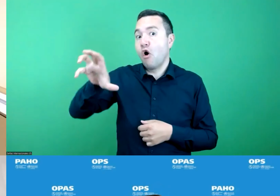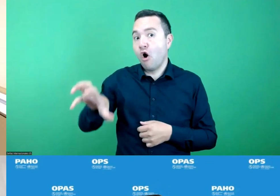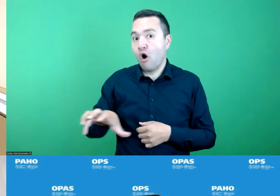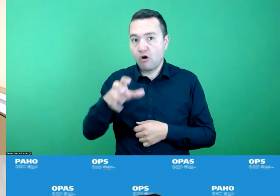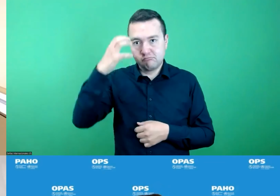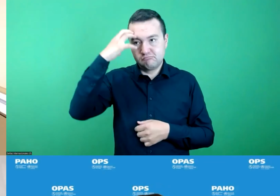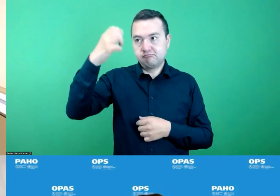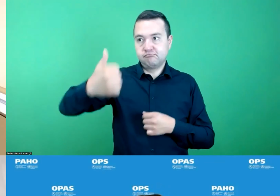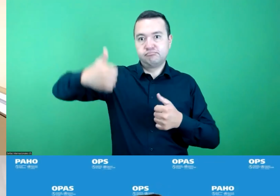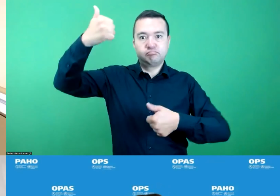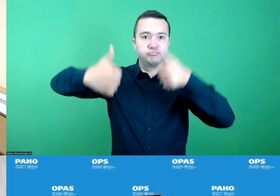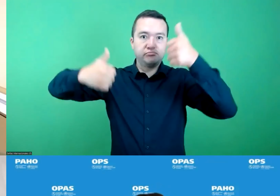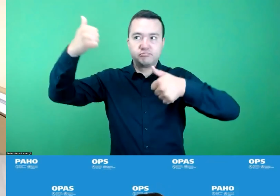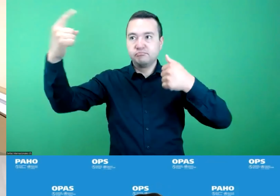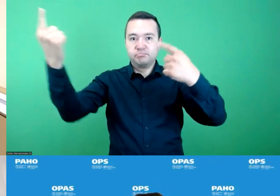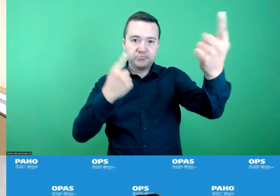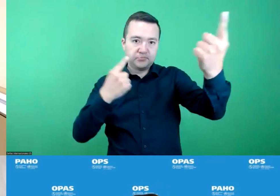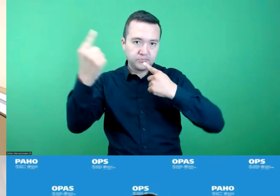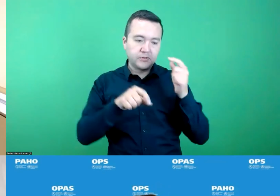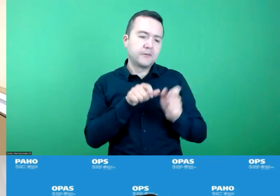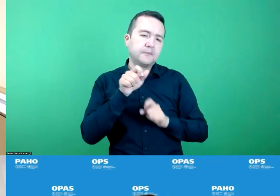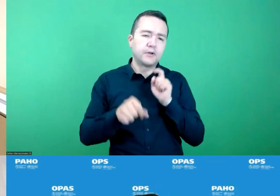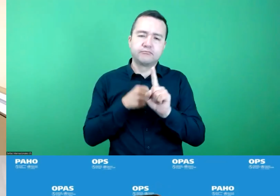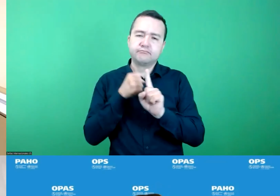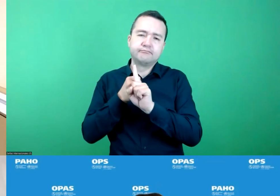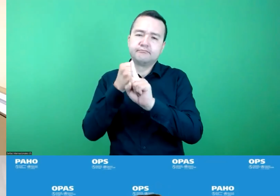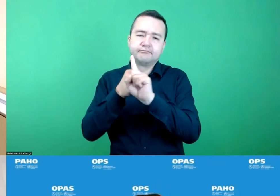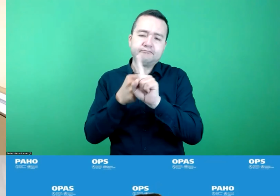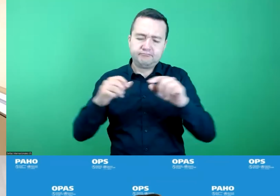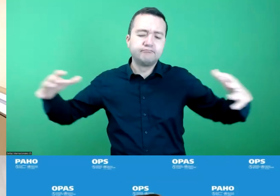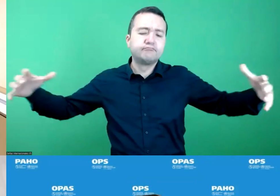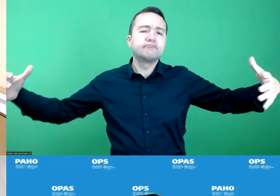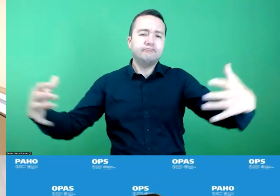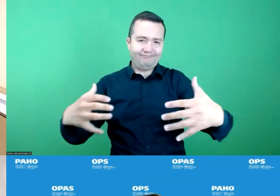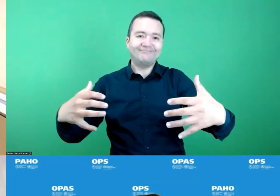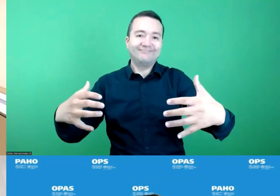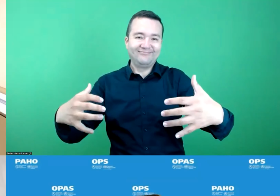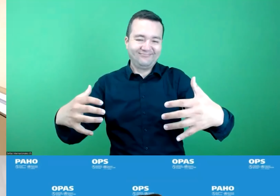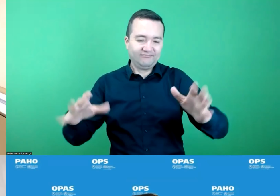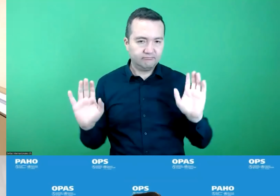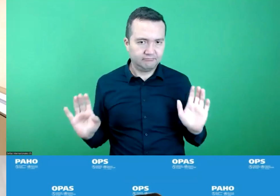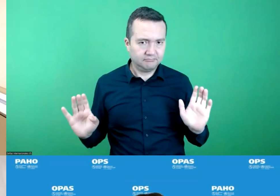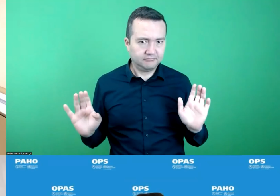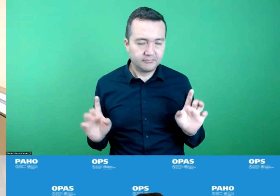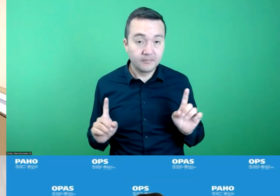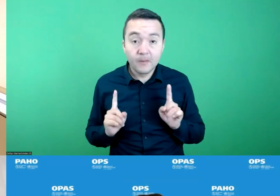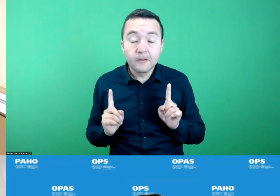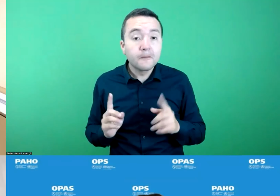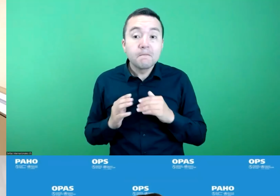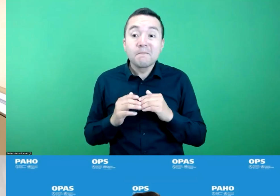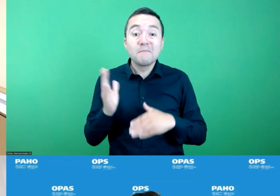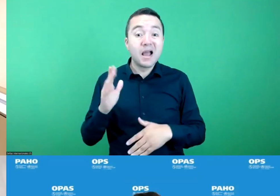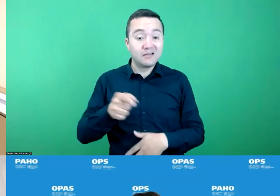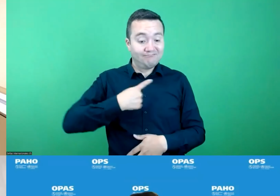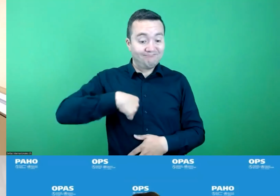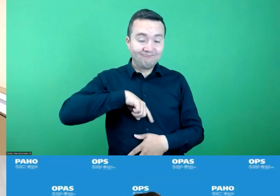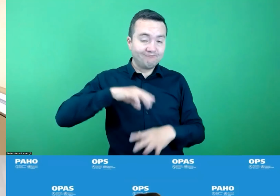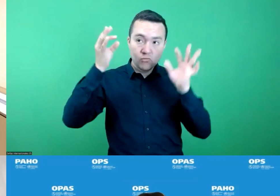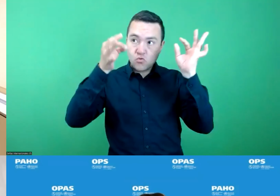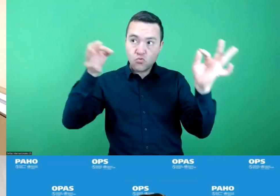gestores, pero por sobre todo como colaboradores y pretendemos